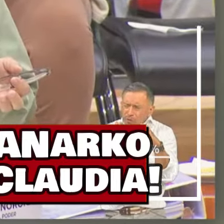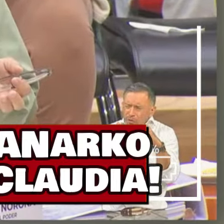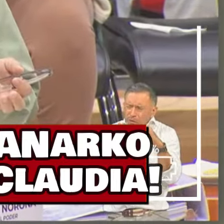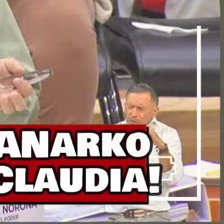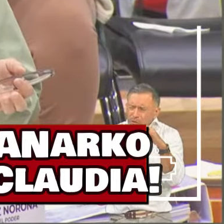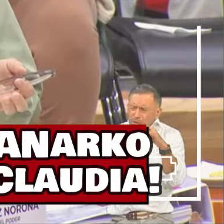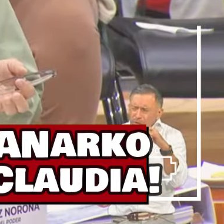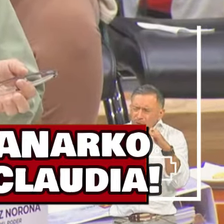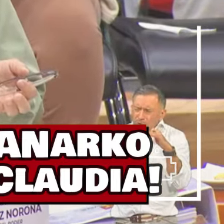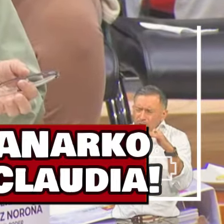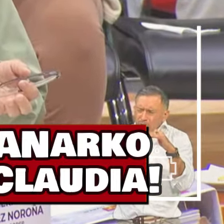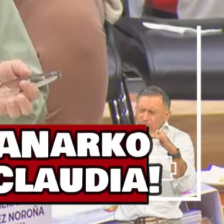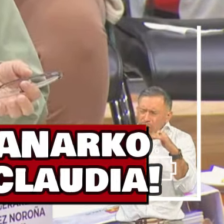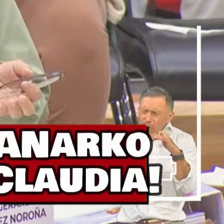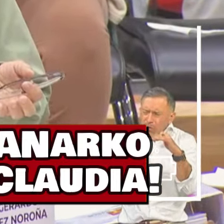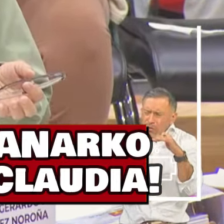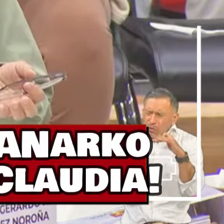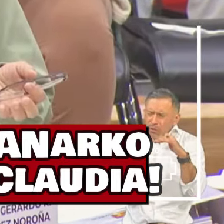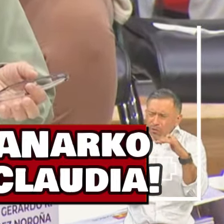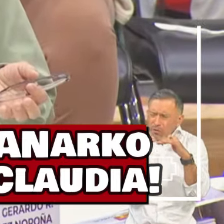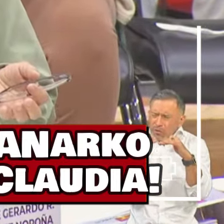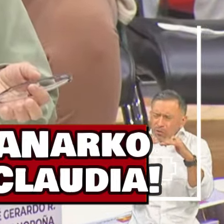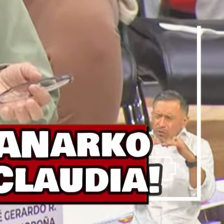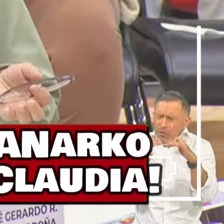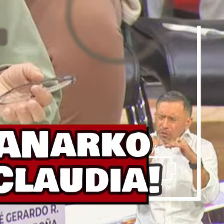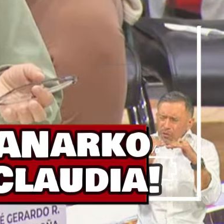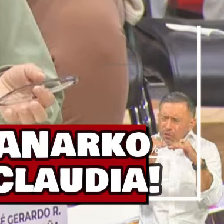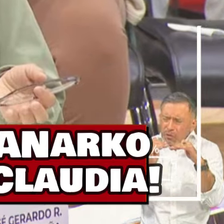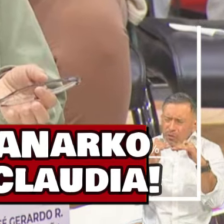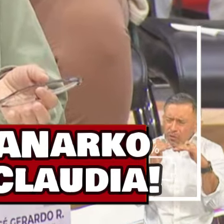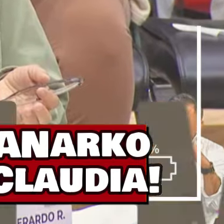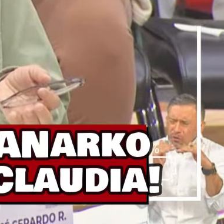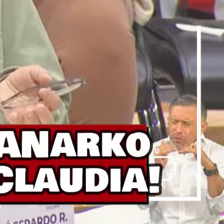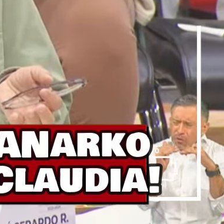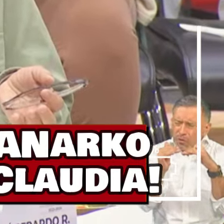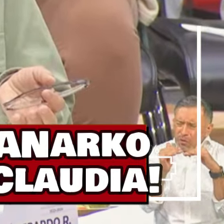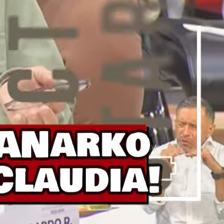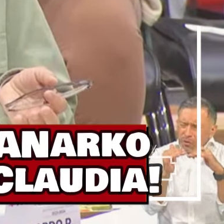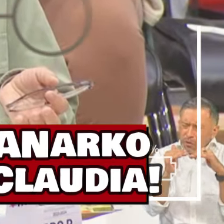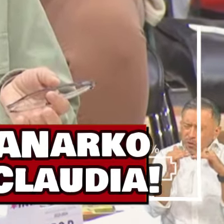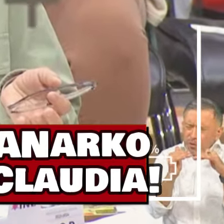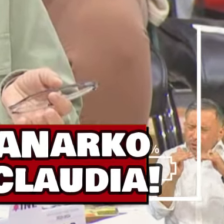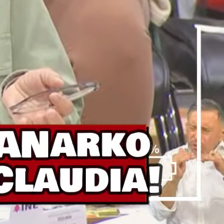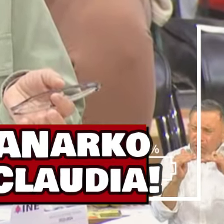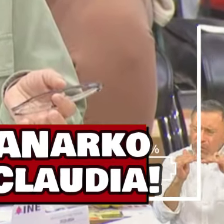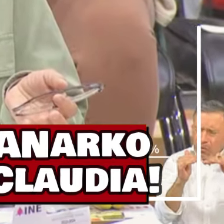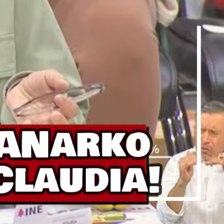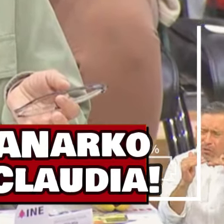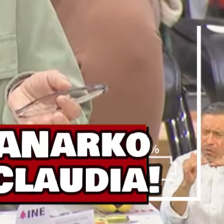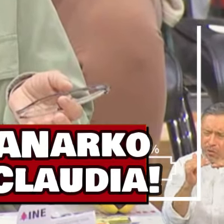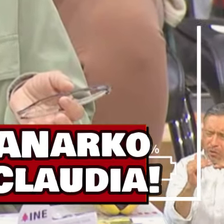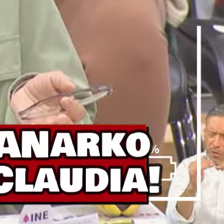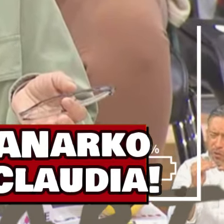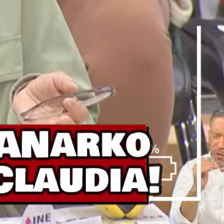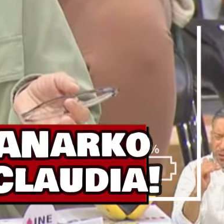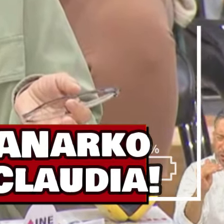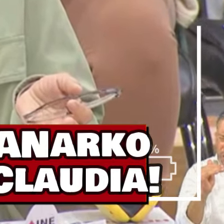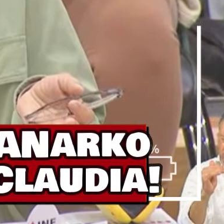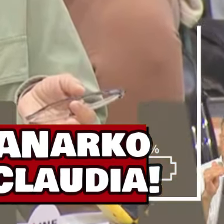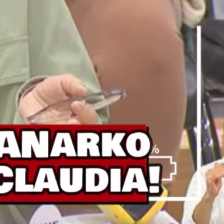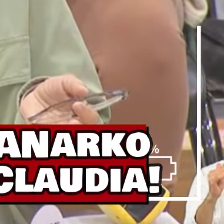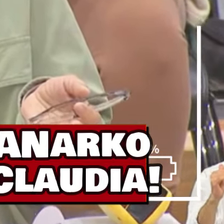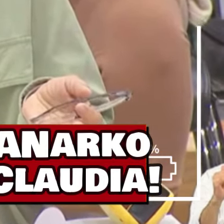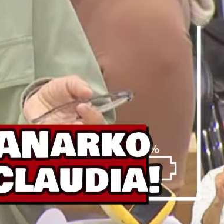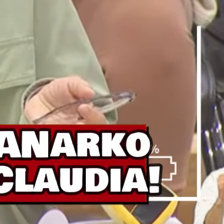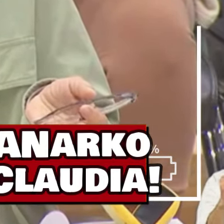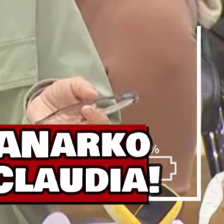respondió con contundencia a las afirmaciones del nefasto representante del narcopan, desafiando la base de sus argumentos y señalando la